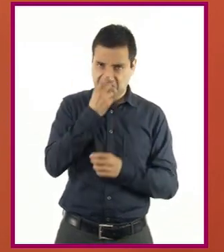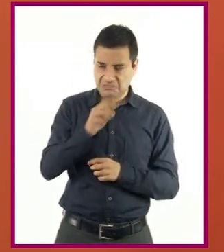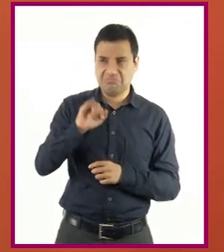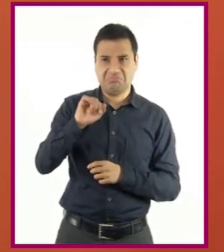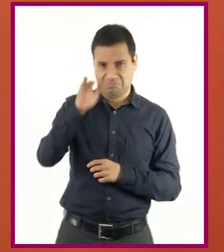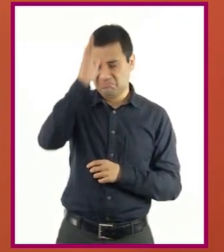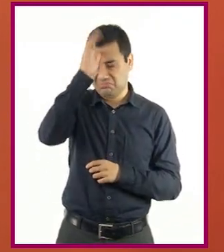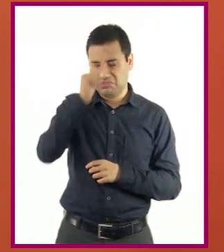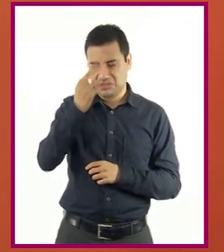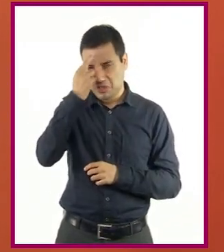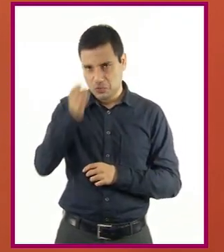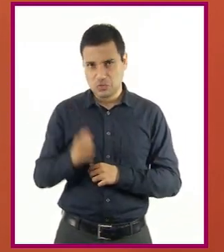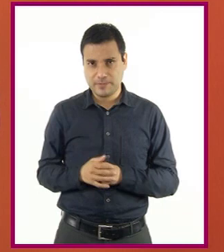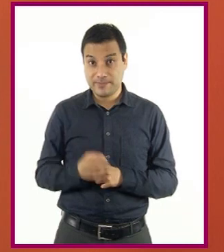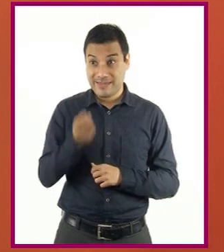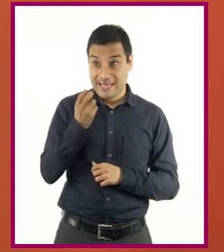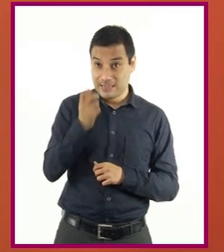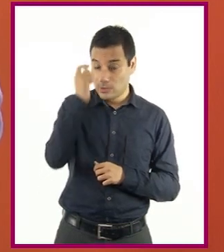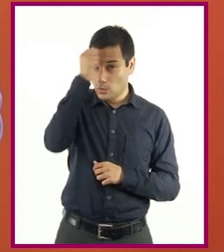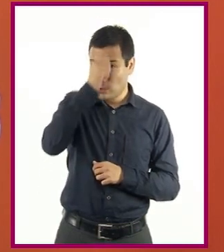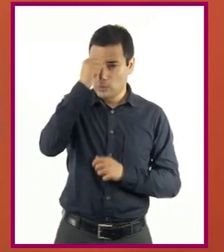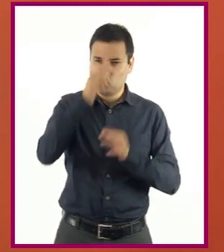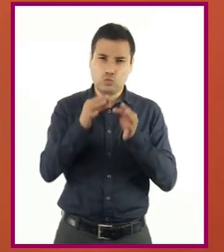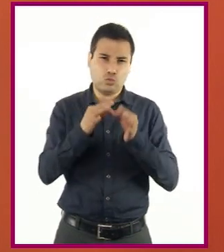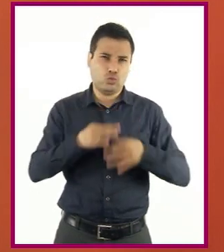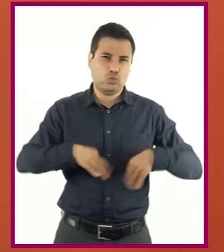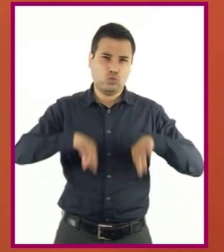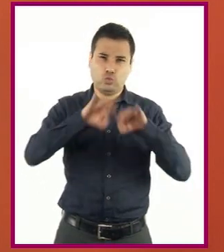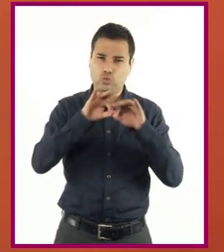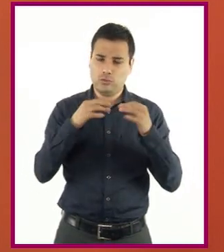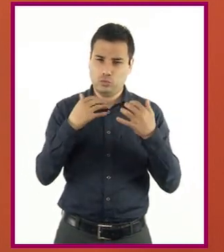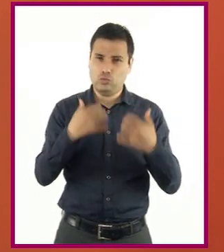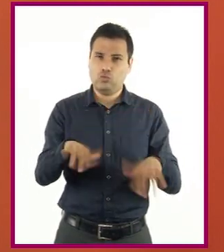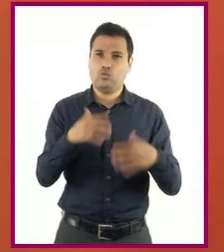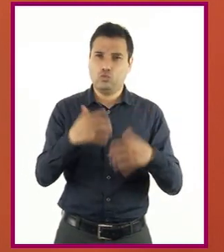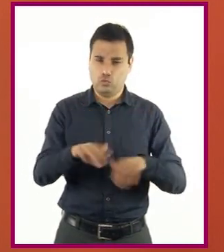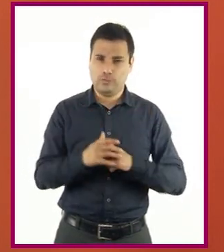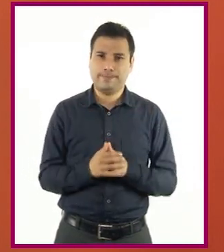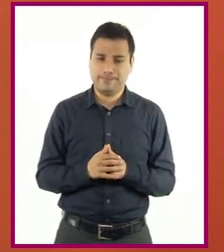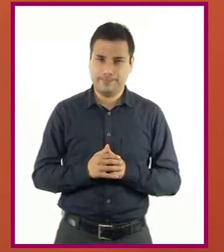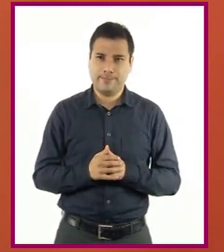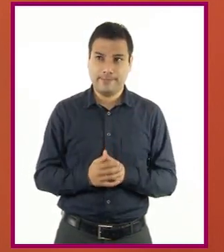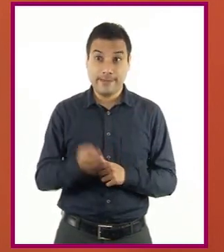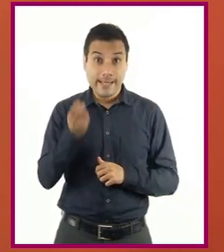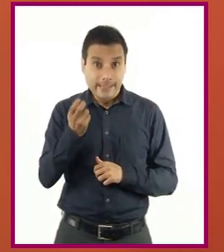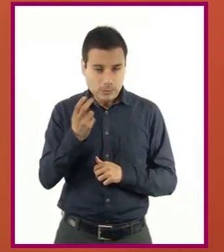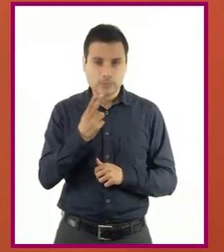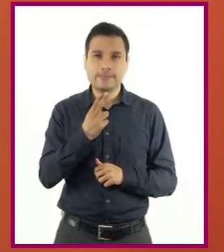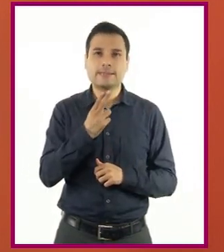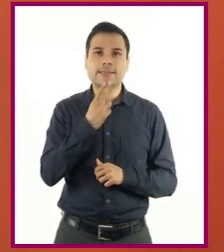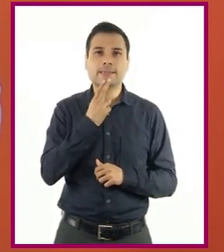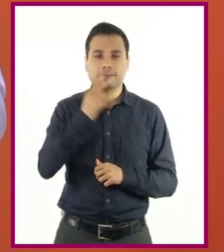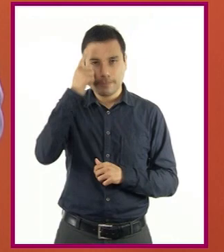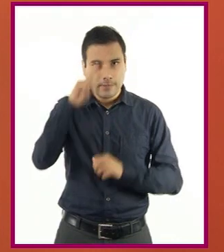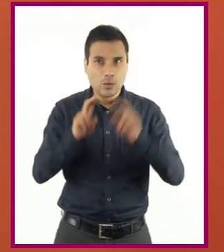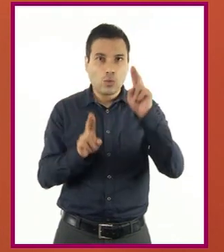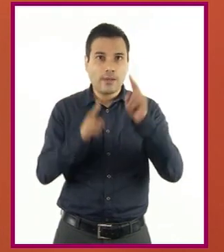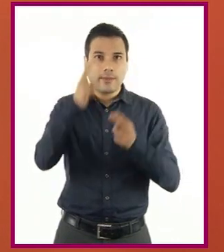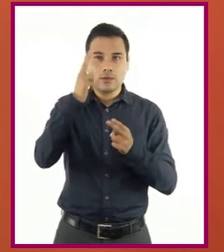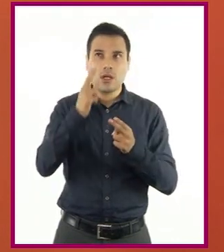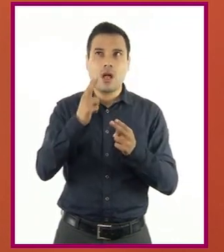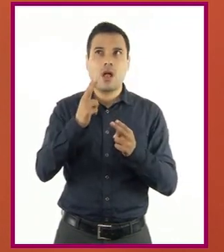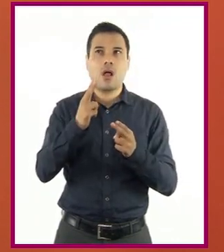se considera una de las más importantes aportaciones que contribuyó a un cambio en la forma de ver el universo,